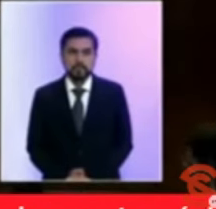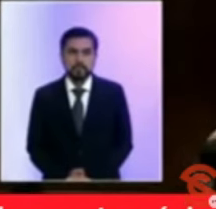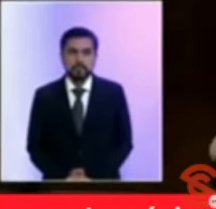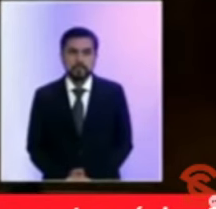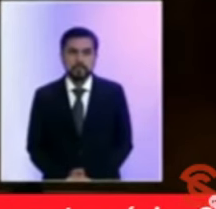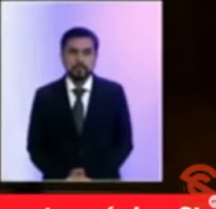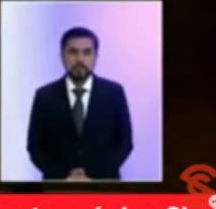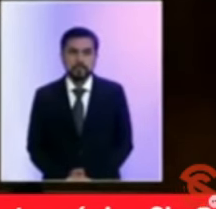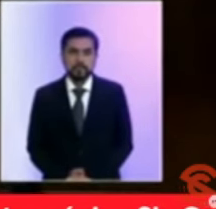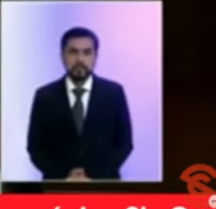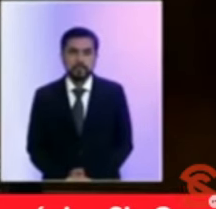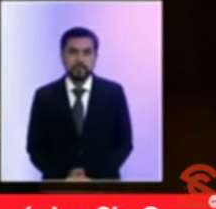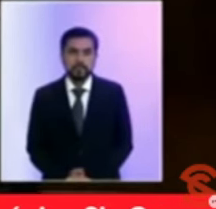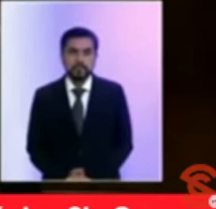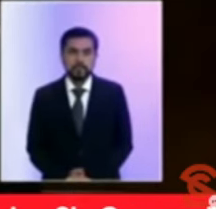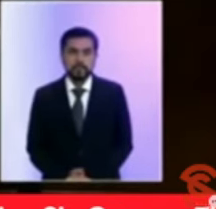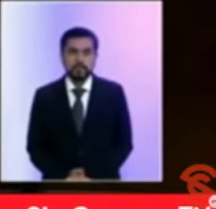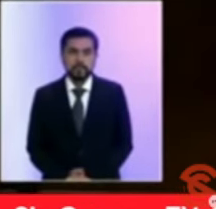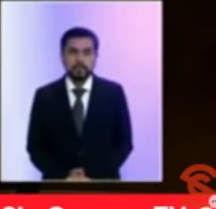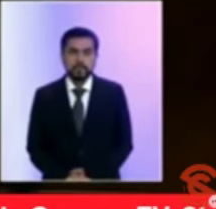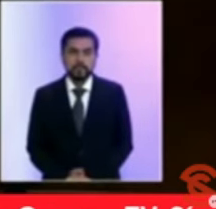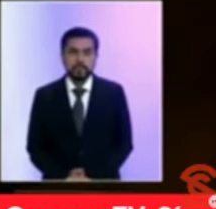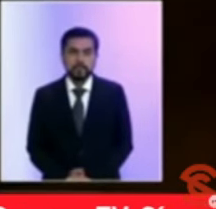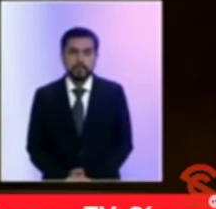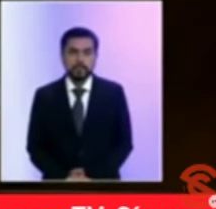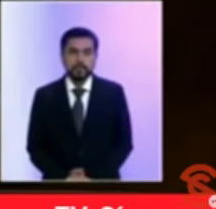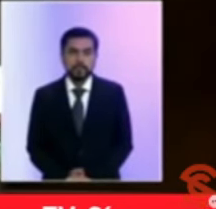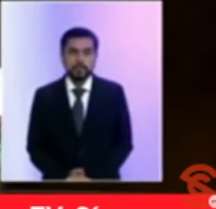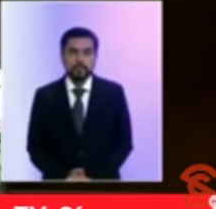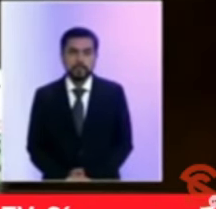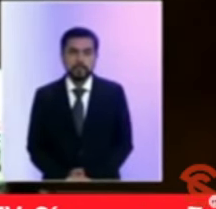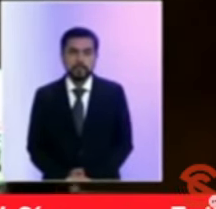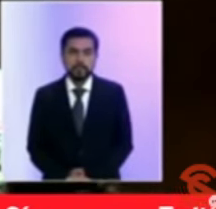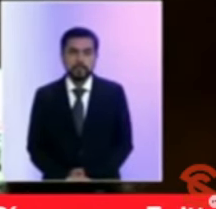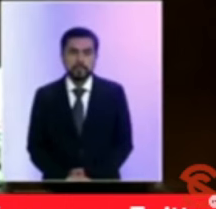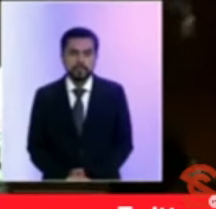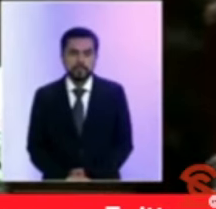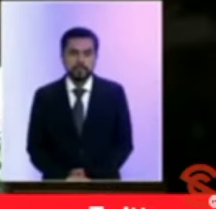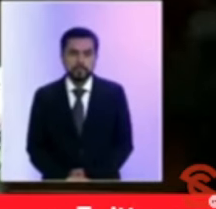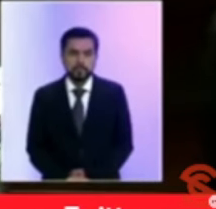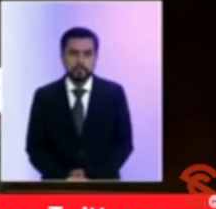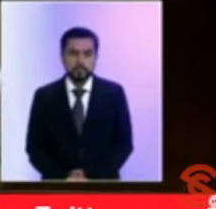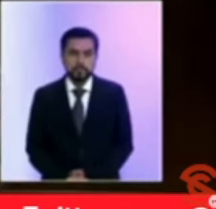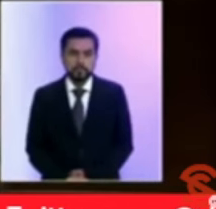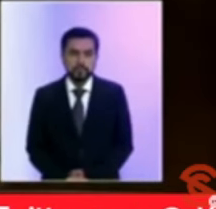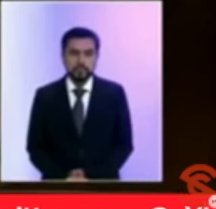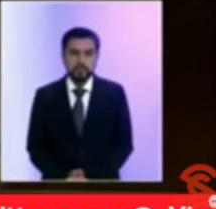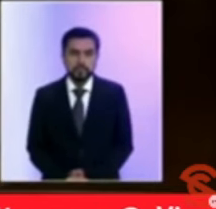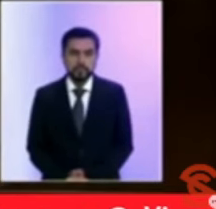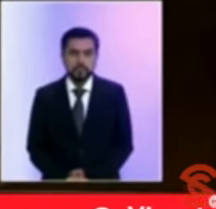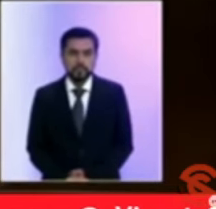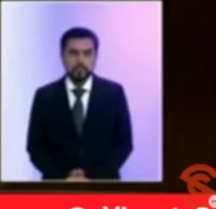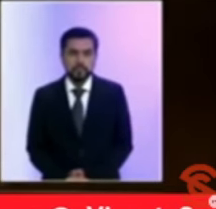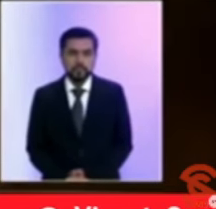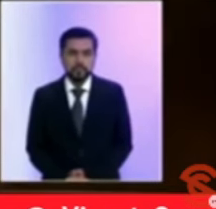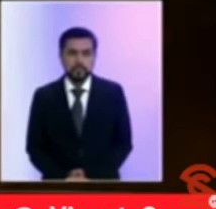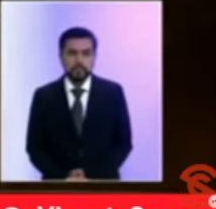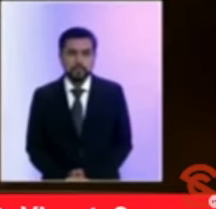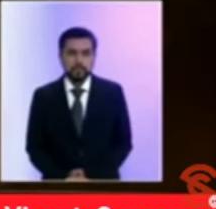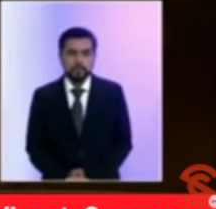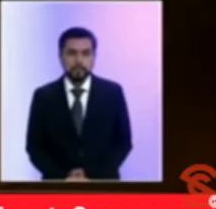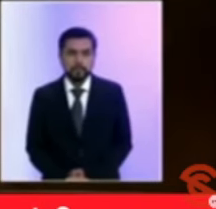presidenta Mónica Soto y ya está con nosotros también el maestro Paco cruz para que nos dé sus comentarios